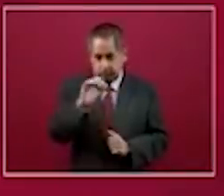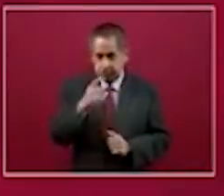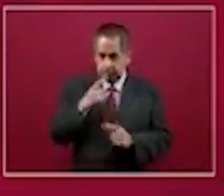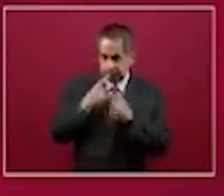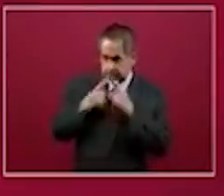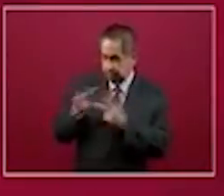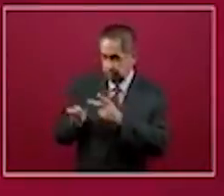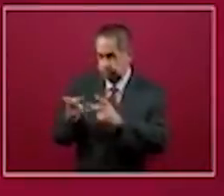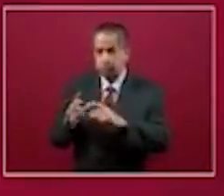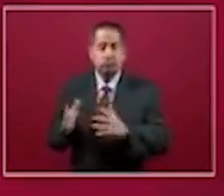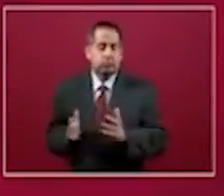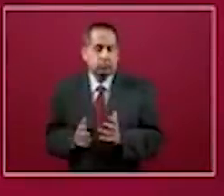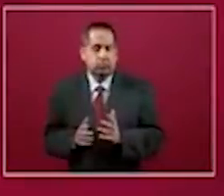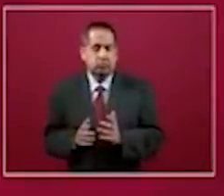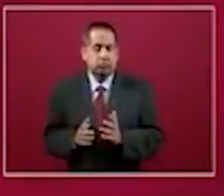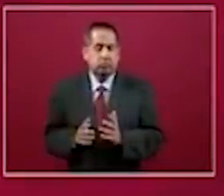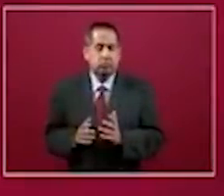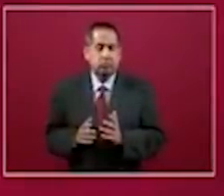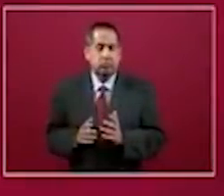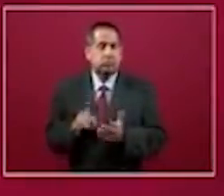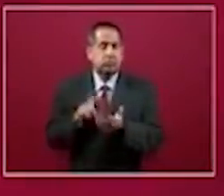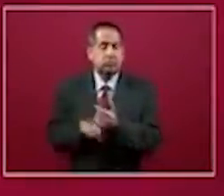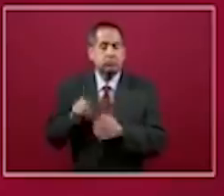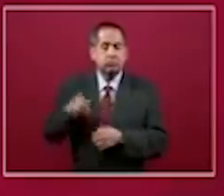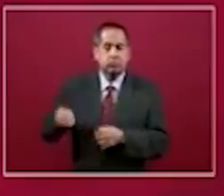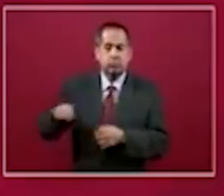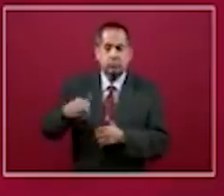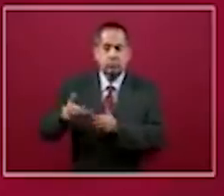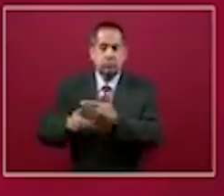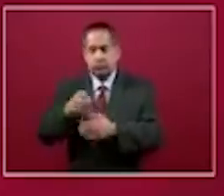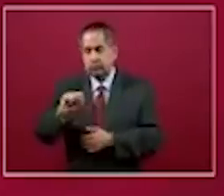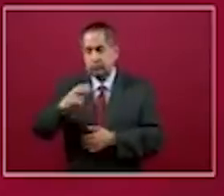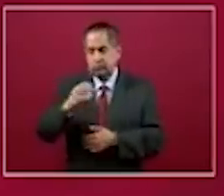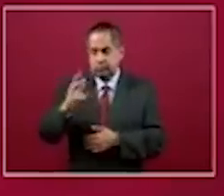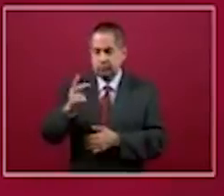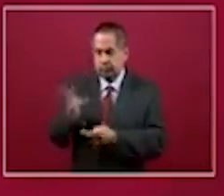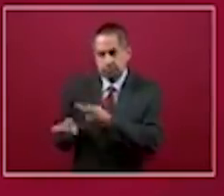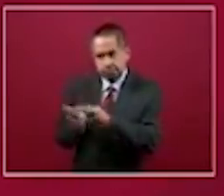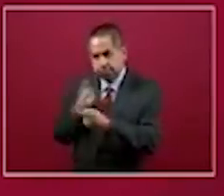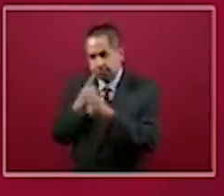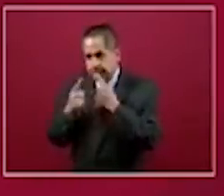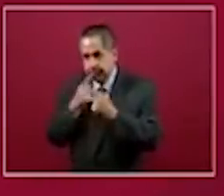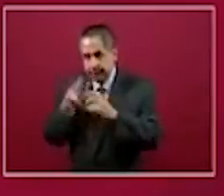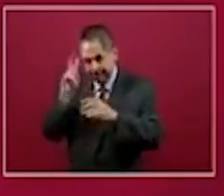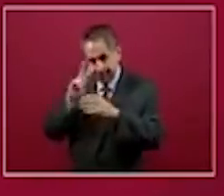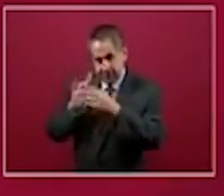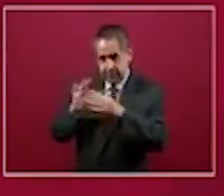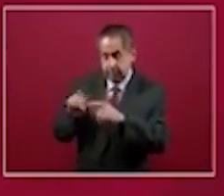consultar precisamente a los servidores de Hacienda del